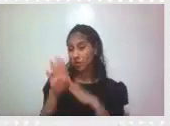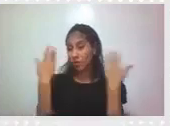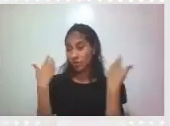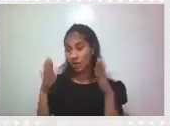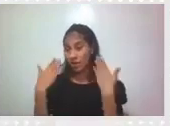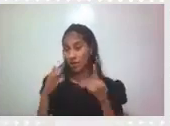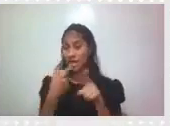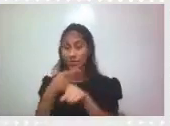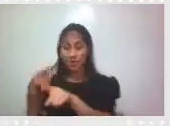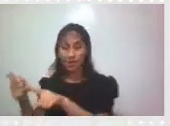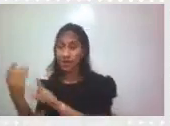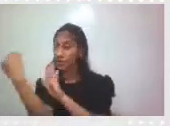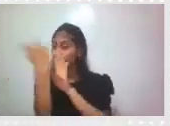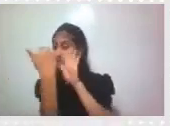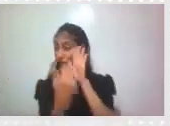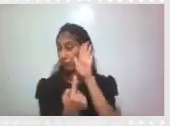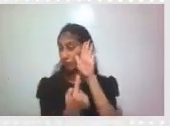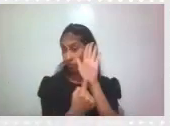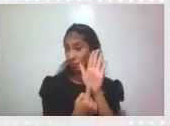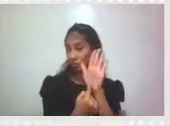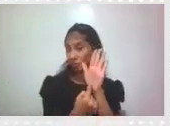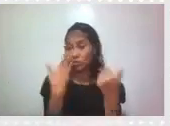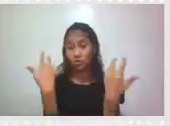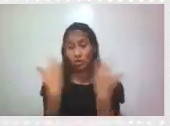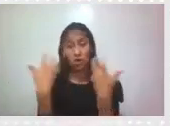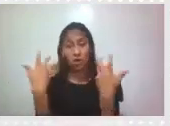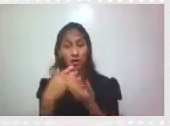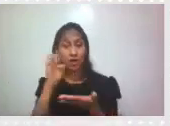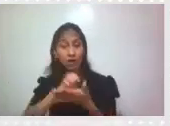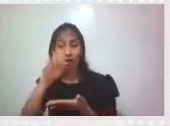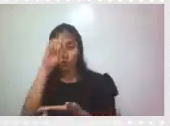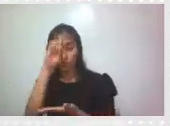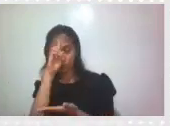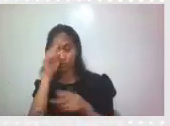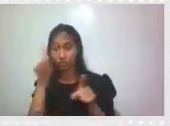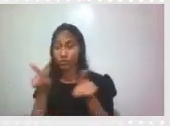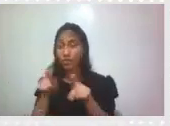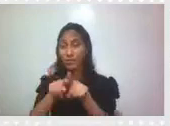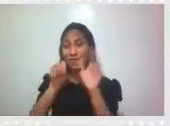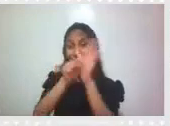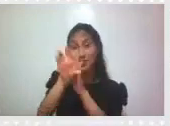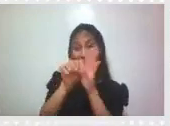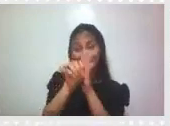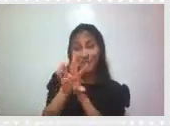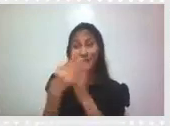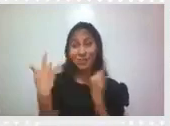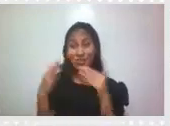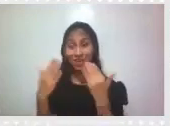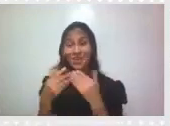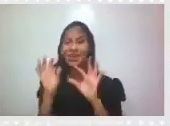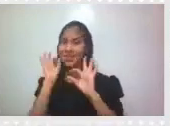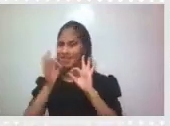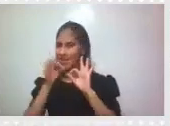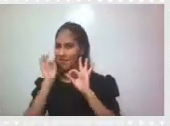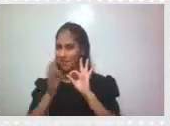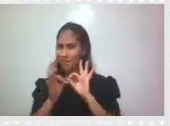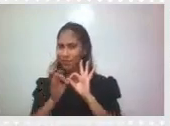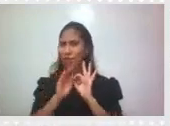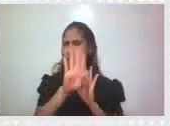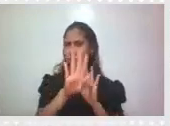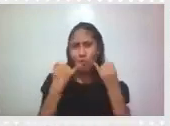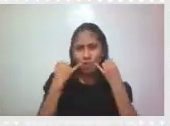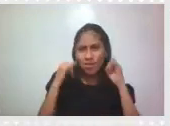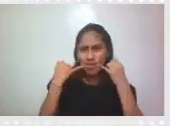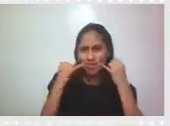infografías, material educativo, el Senase y Rimashkani, que son estos videos ya doblados a lenguas indígenas, a